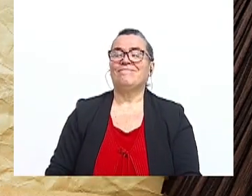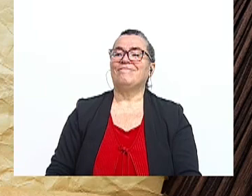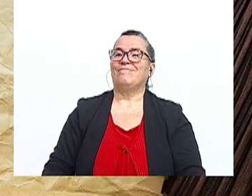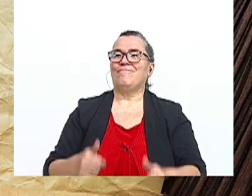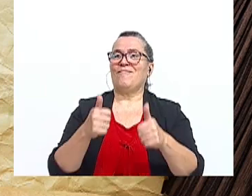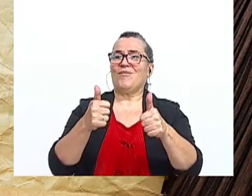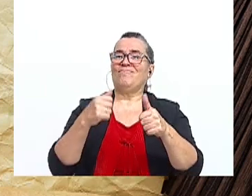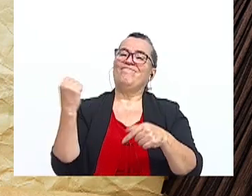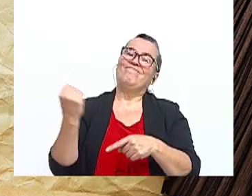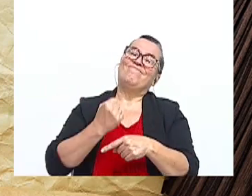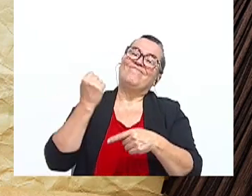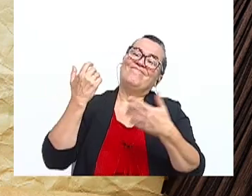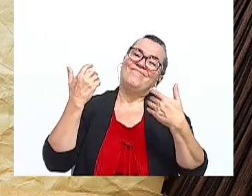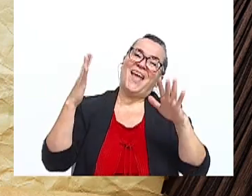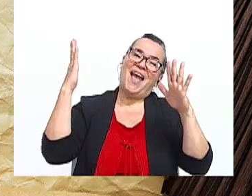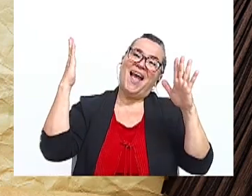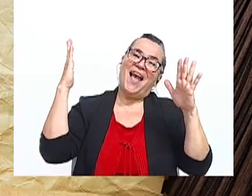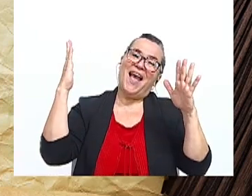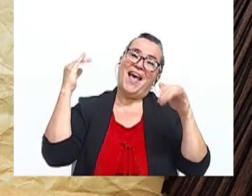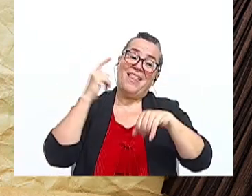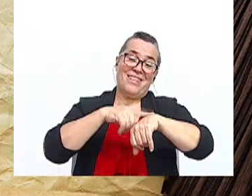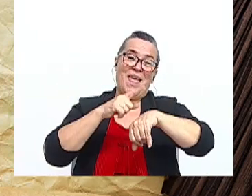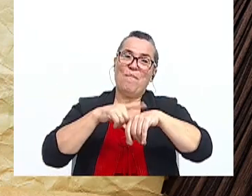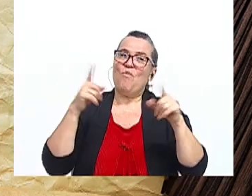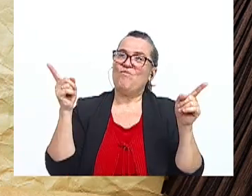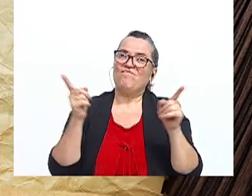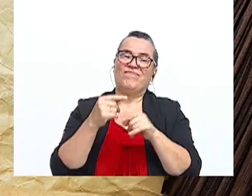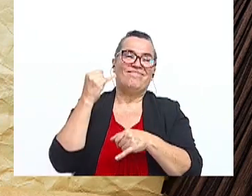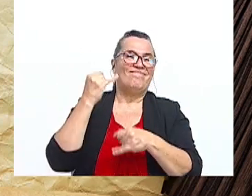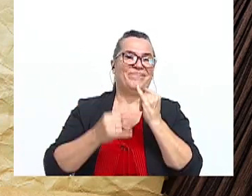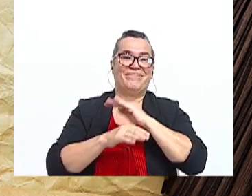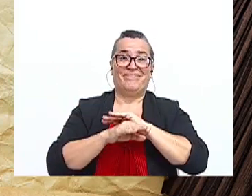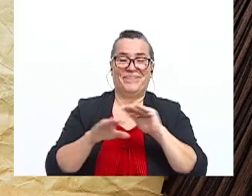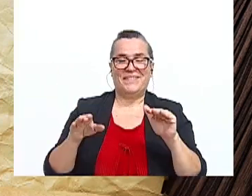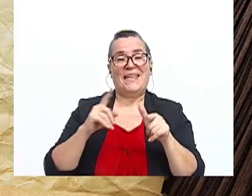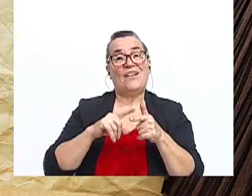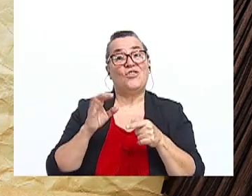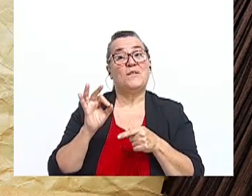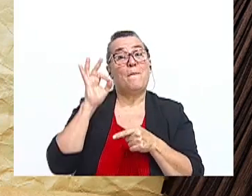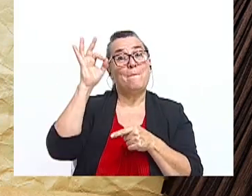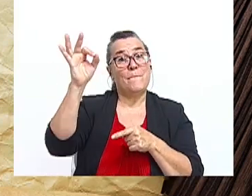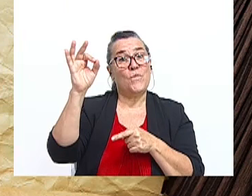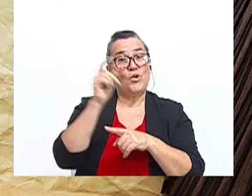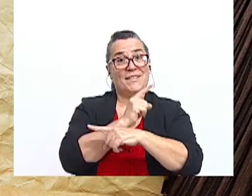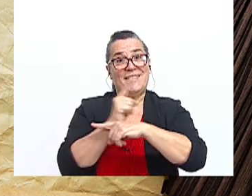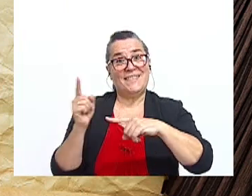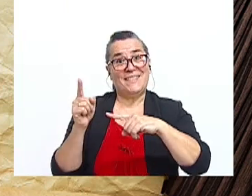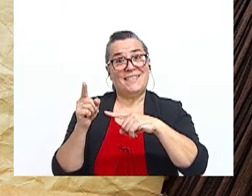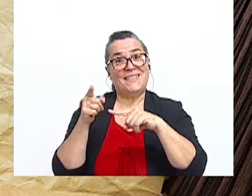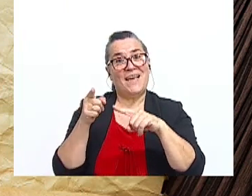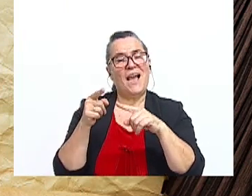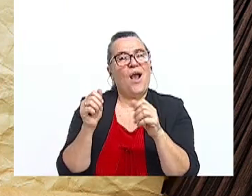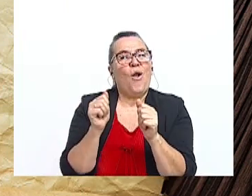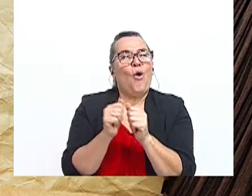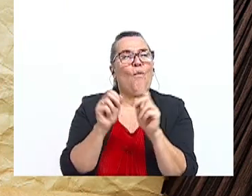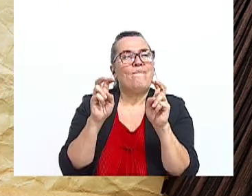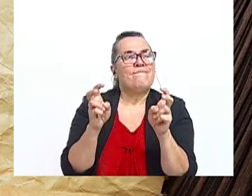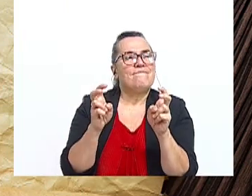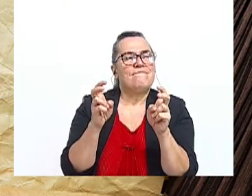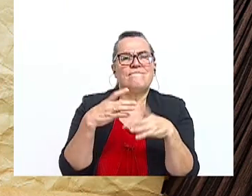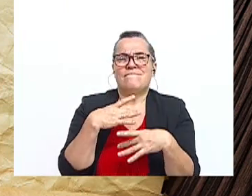Bueno, lamentablemente se nos ha ido el tiempo de hoy. Espero verlos la próxima semana con un tema